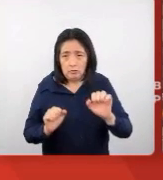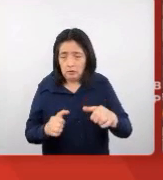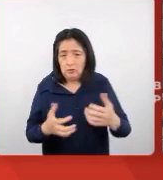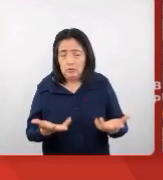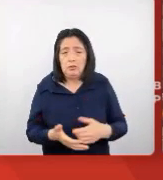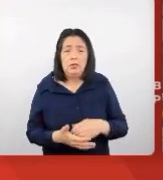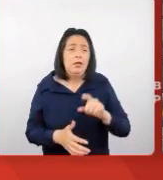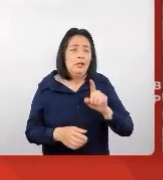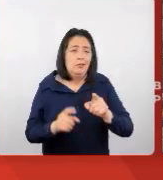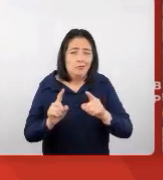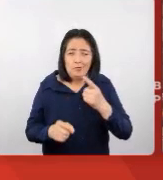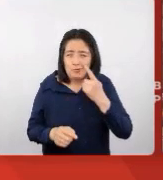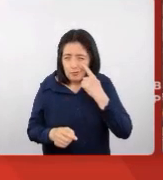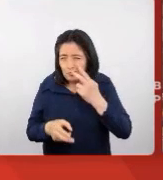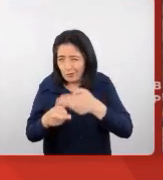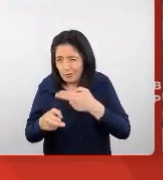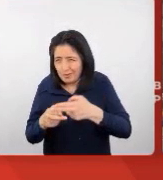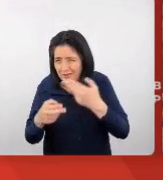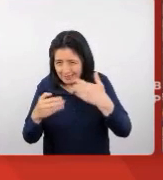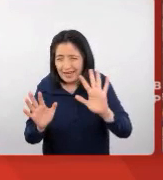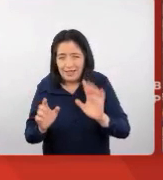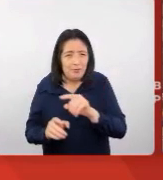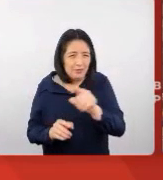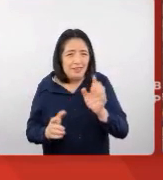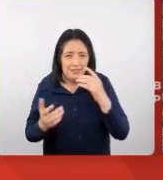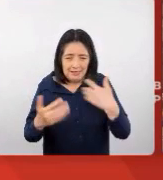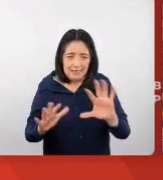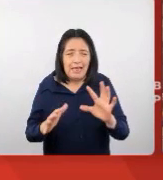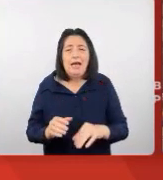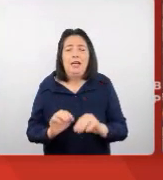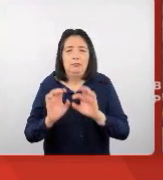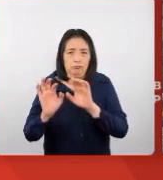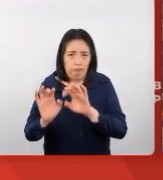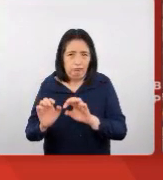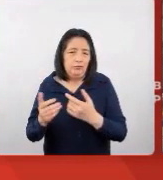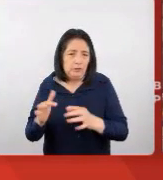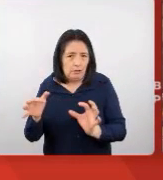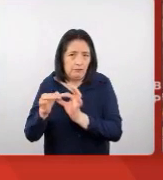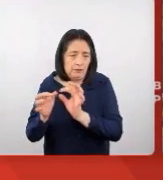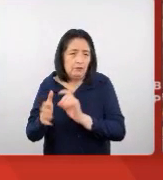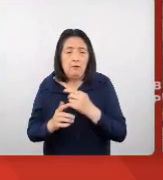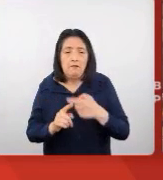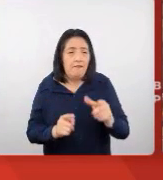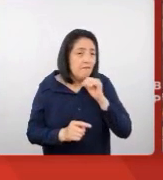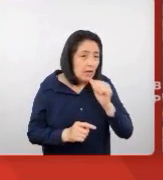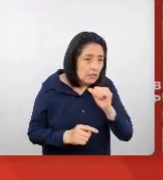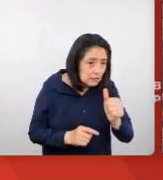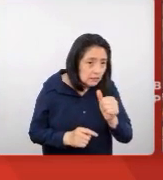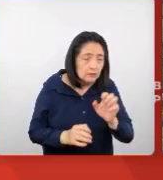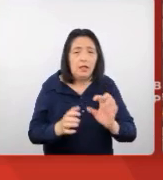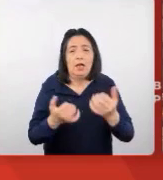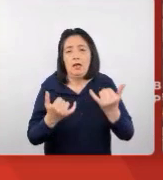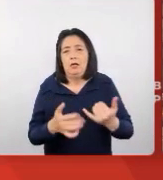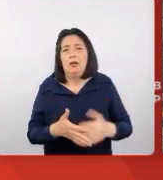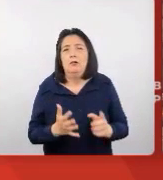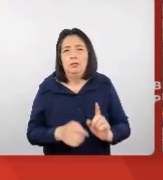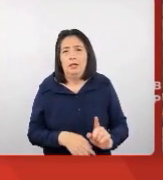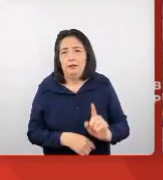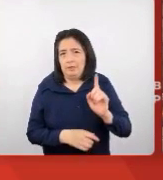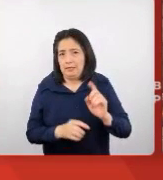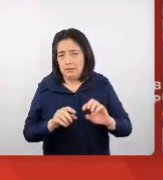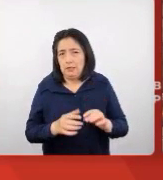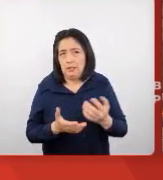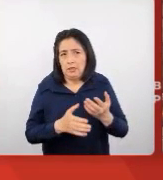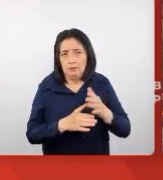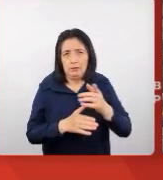nombres conocidos, ya están suscritos, ya los que no están suscritos aún, justamente se les está compartiendo en la parte superior